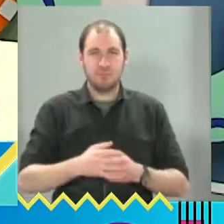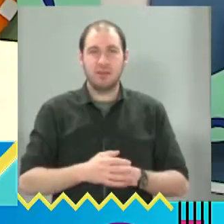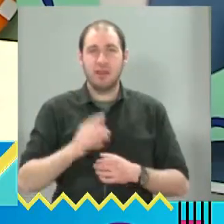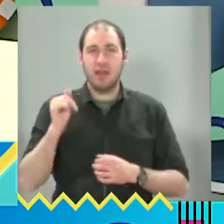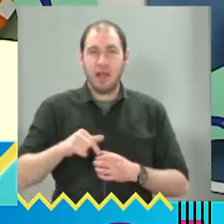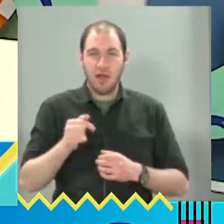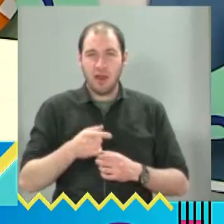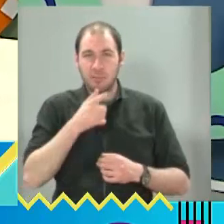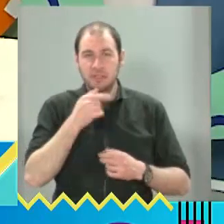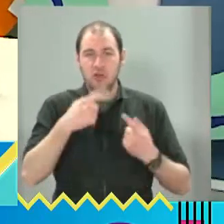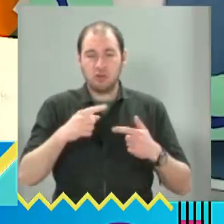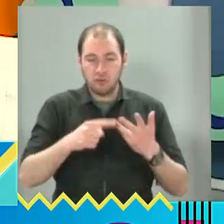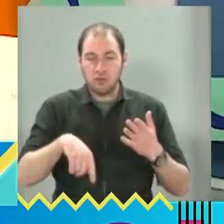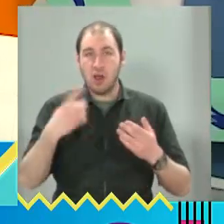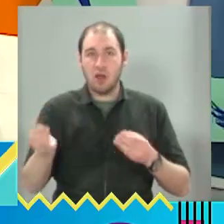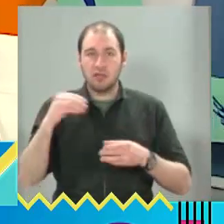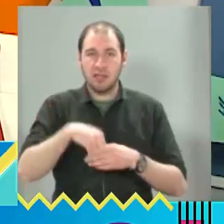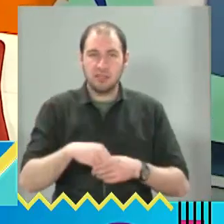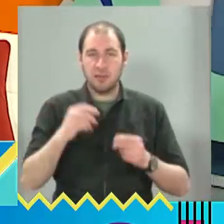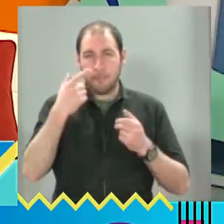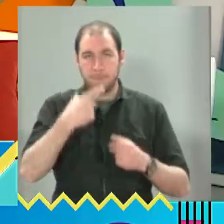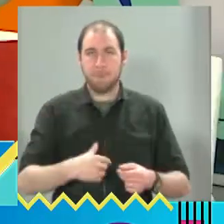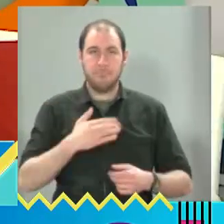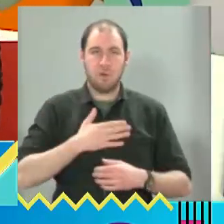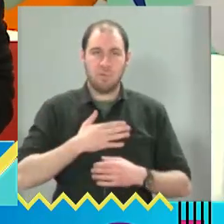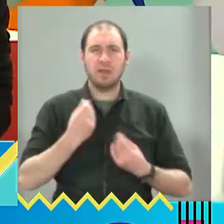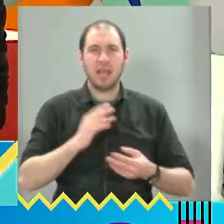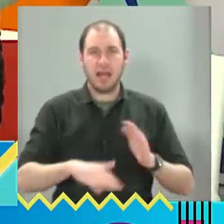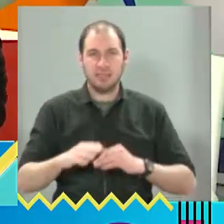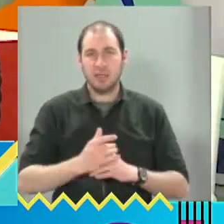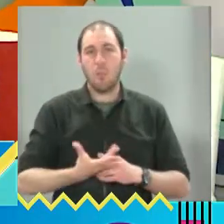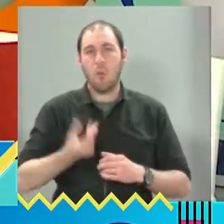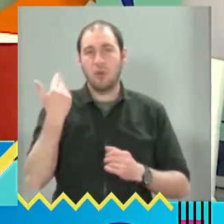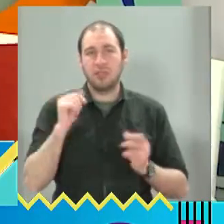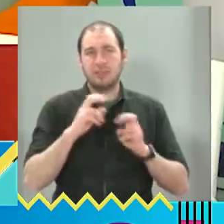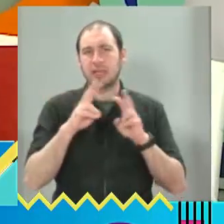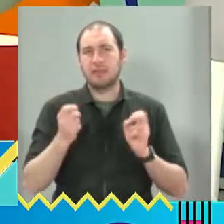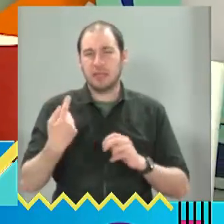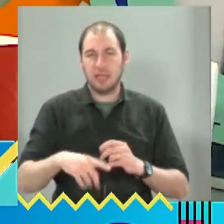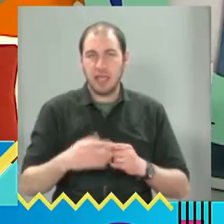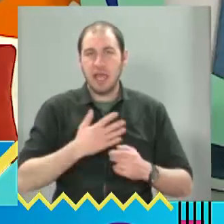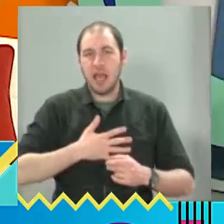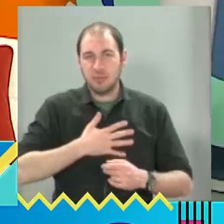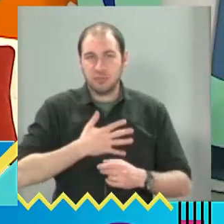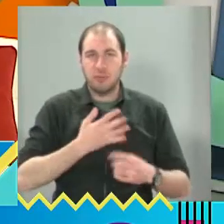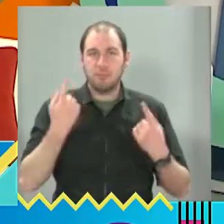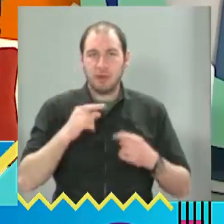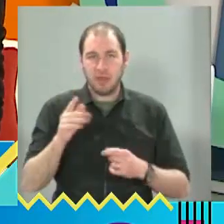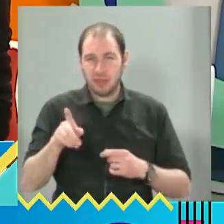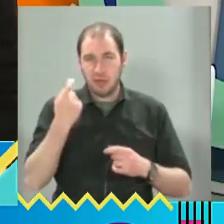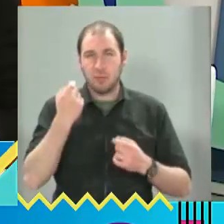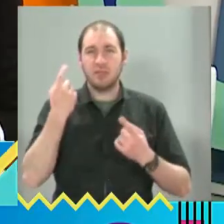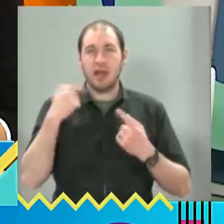ahora vienen a jugar otros aspectos de lo humano, de lo que hacemos nosotros, que muchas veces tiene que ver específicamente con las emociones, pero lo vamos a ir descubriendo